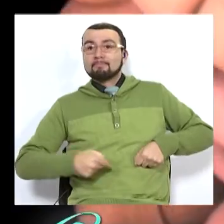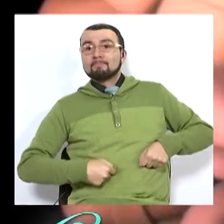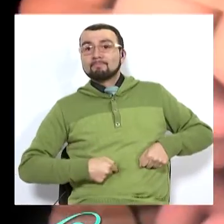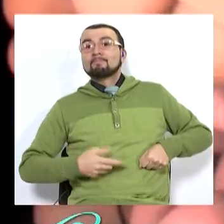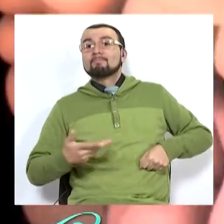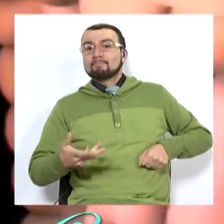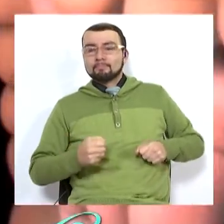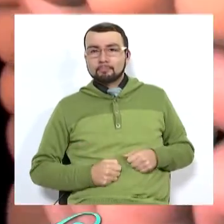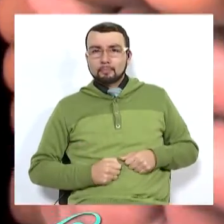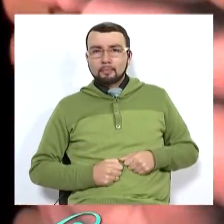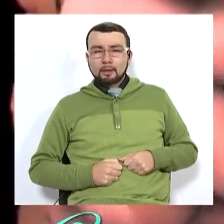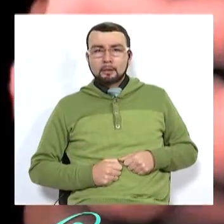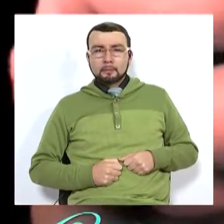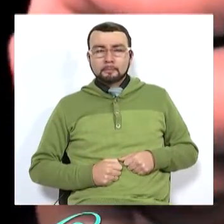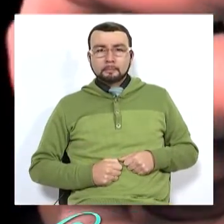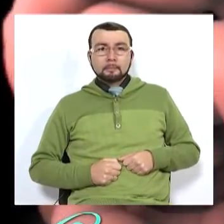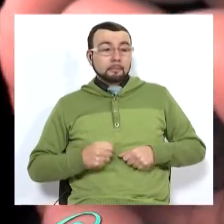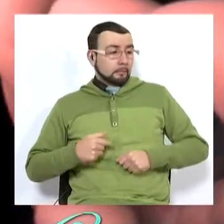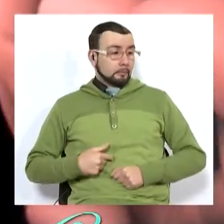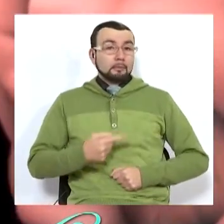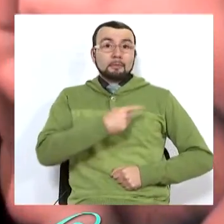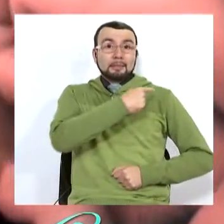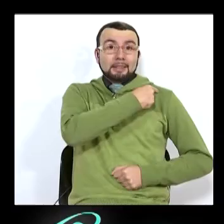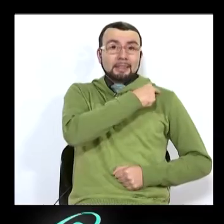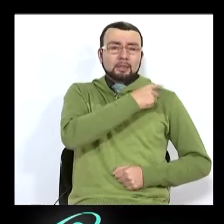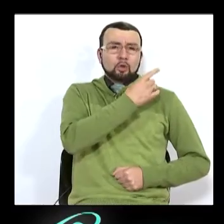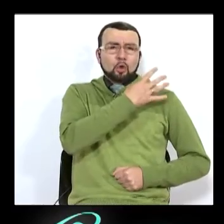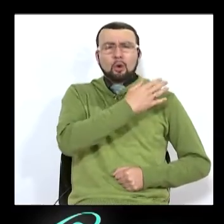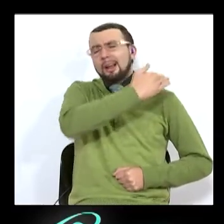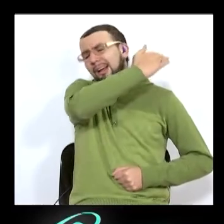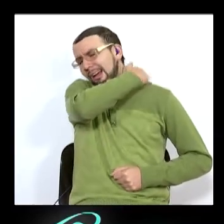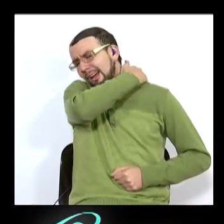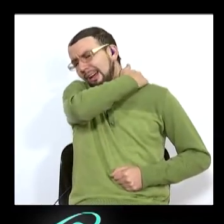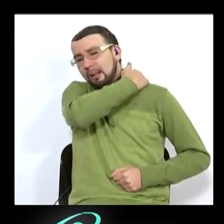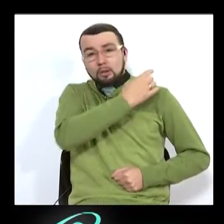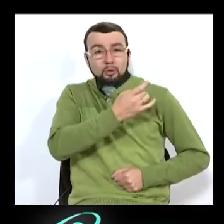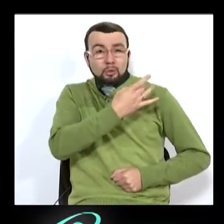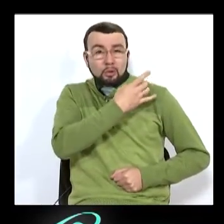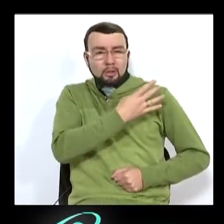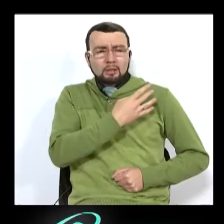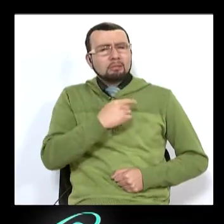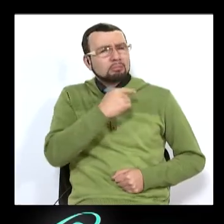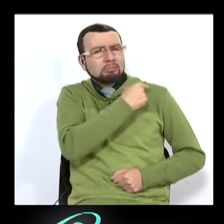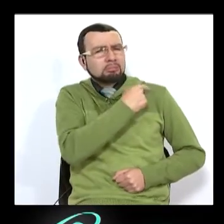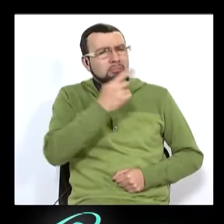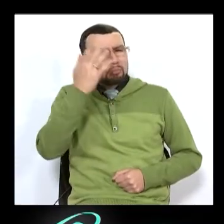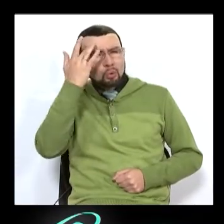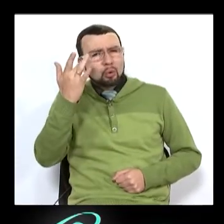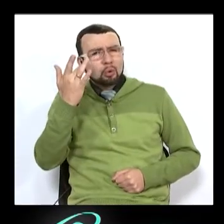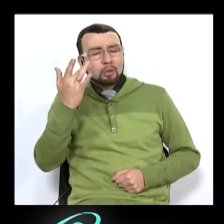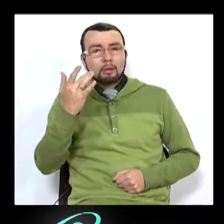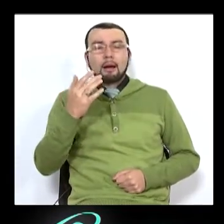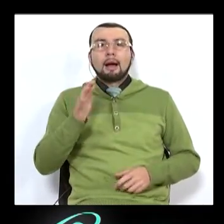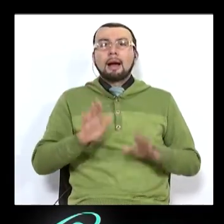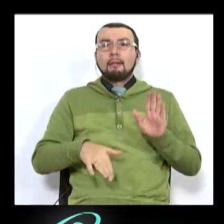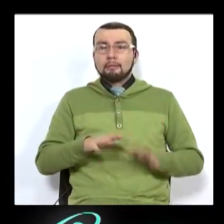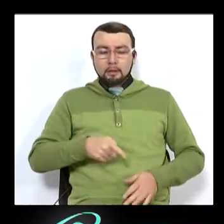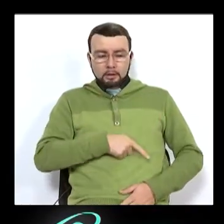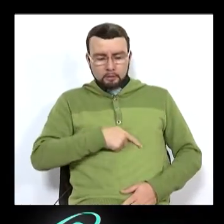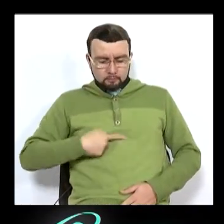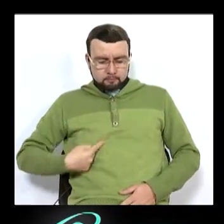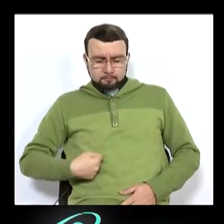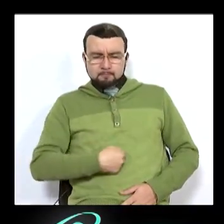izquierdo? El dolor en izquierdo y el dolor en espalda es mucho más referido a un tema de intestino.